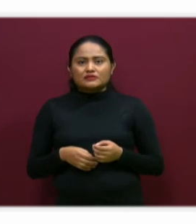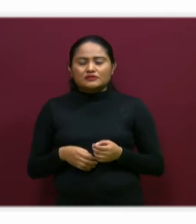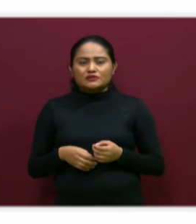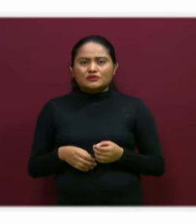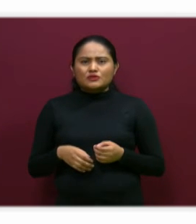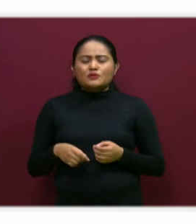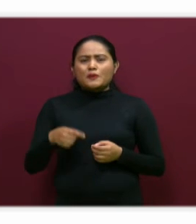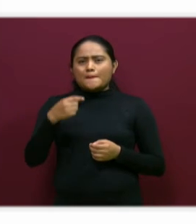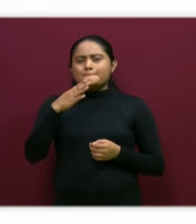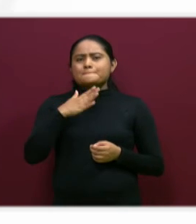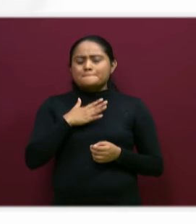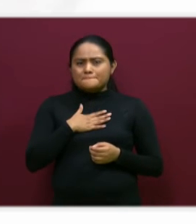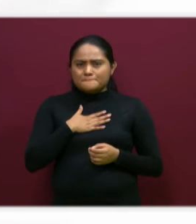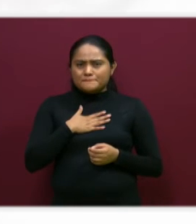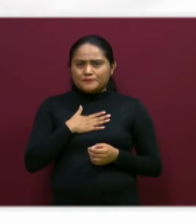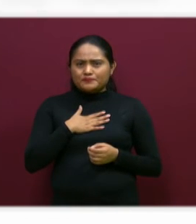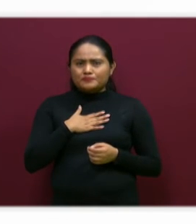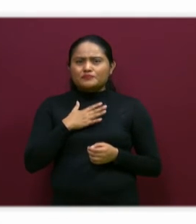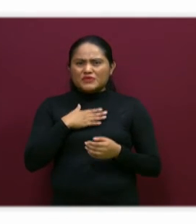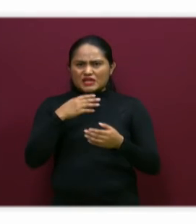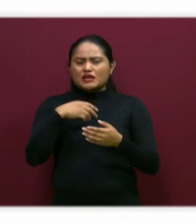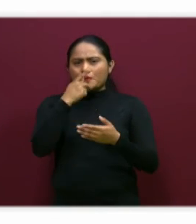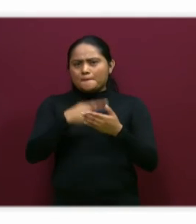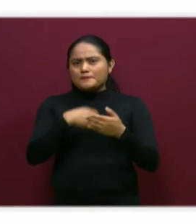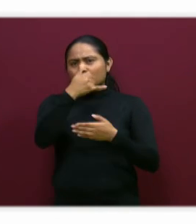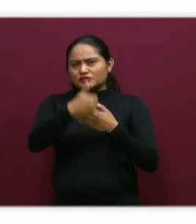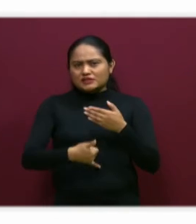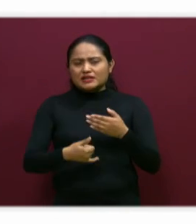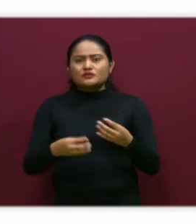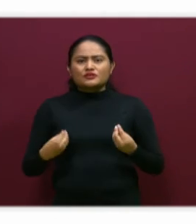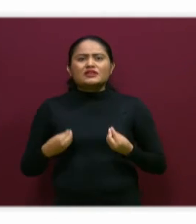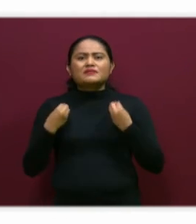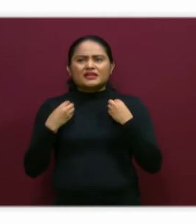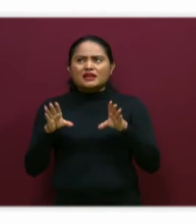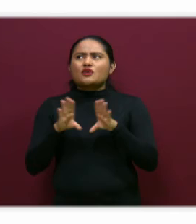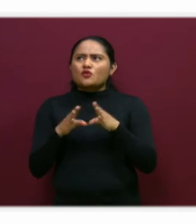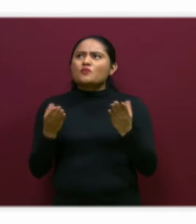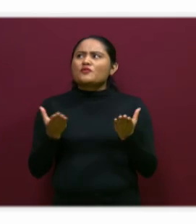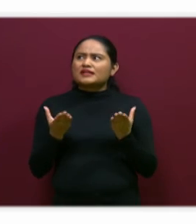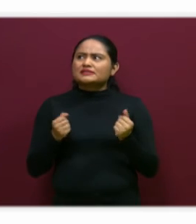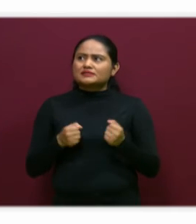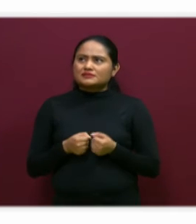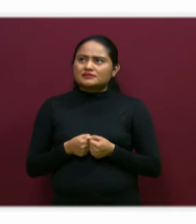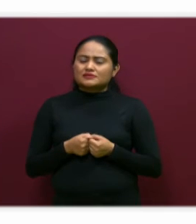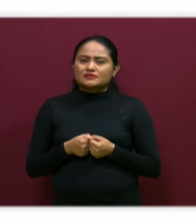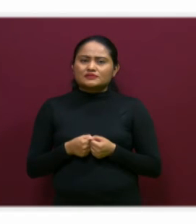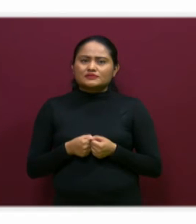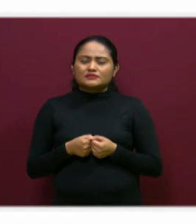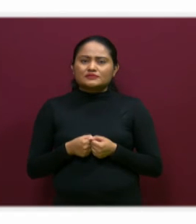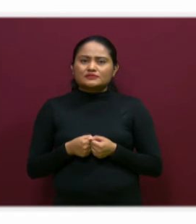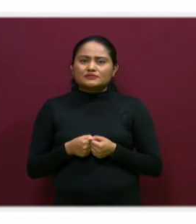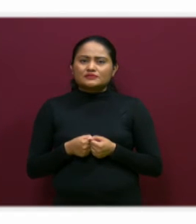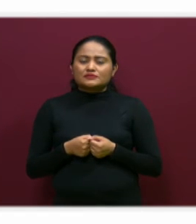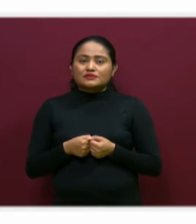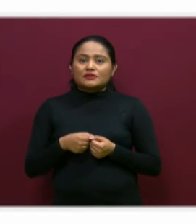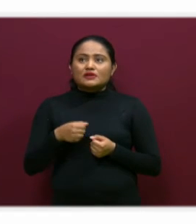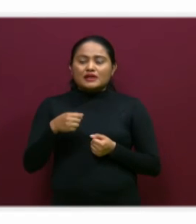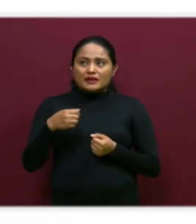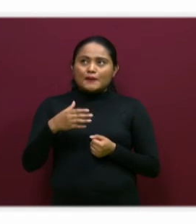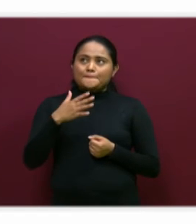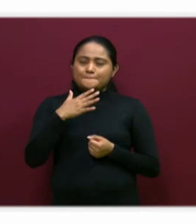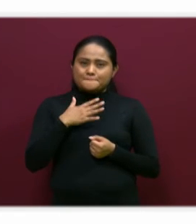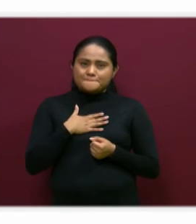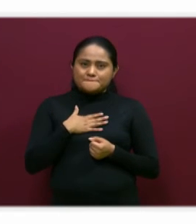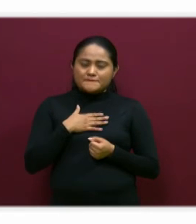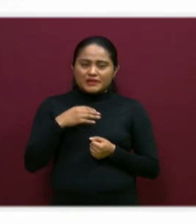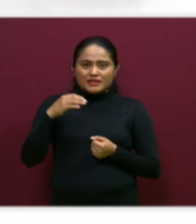vida laboral cómo poner objetivos para conseguir las metas propuestas armando un plan en el ambiente cómico el